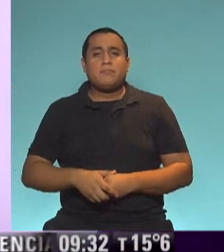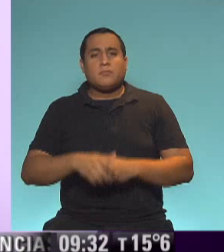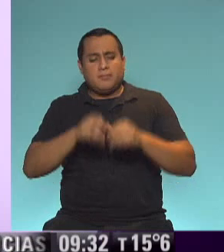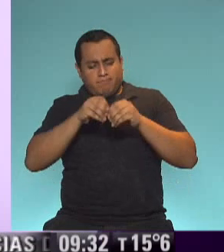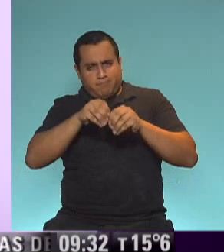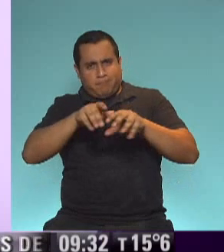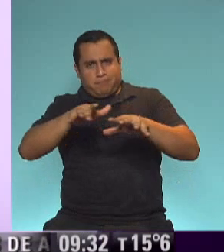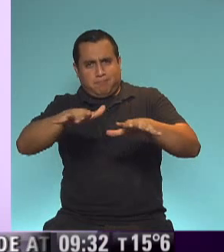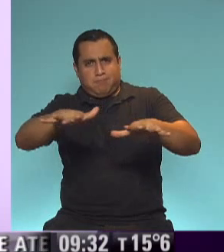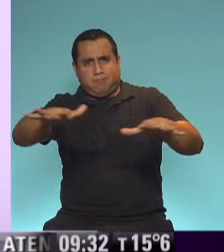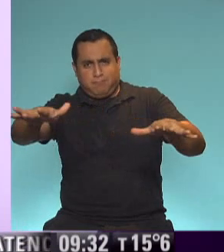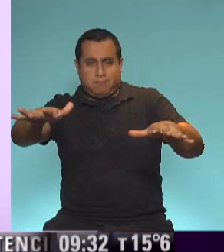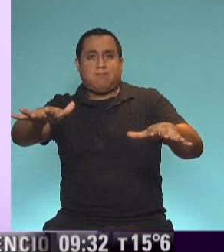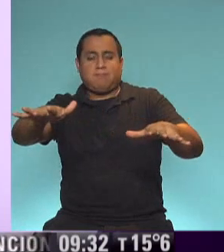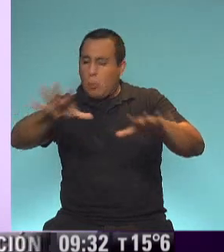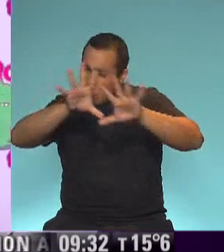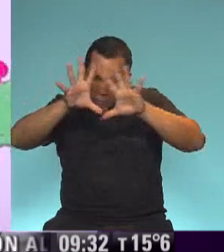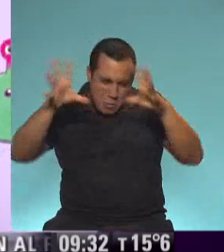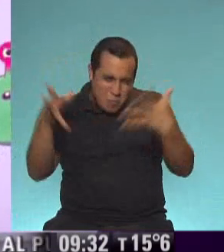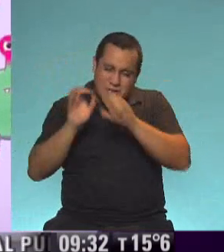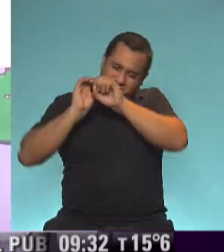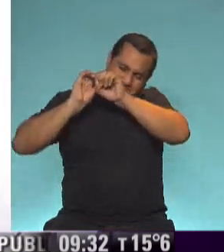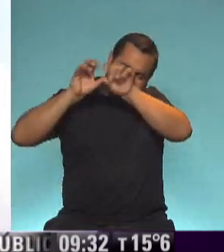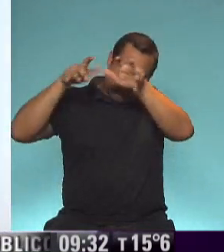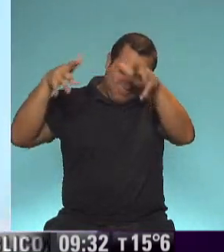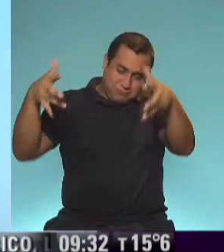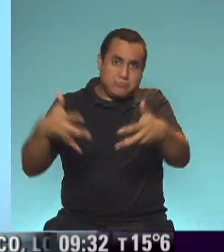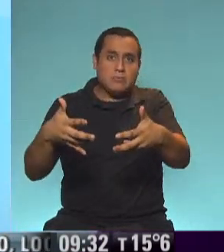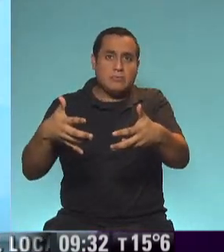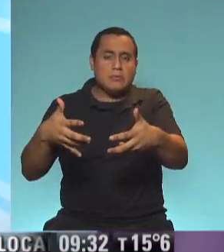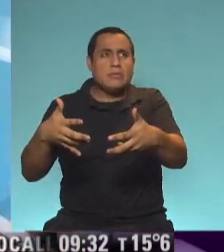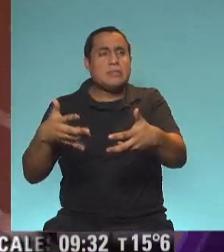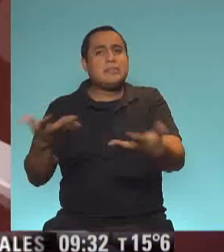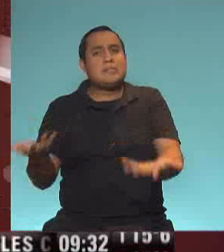es primordial, dominio mundial. Ay, no.